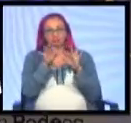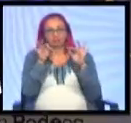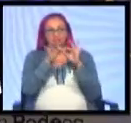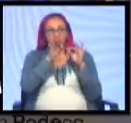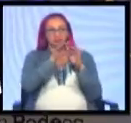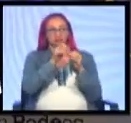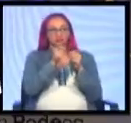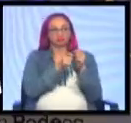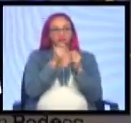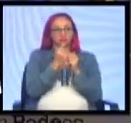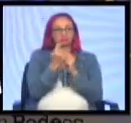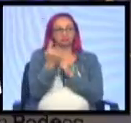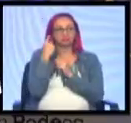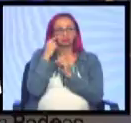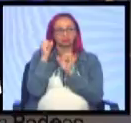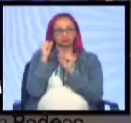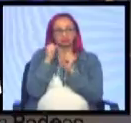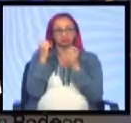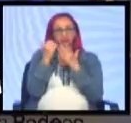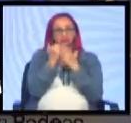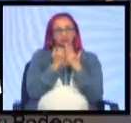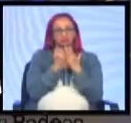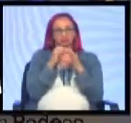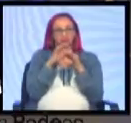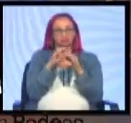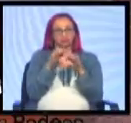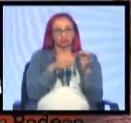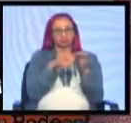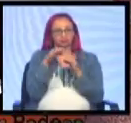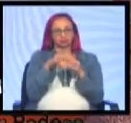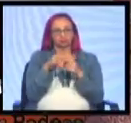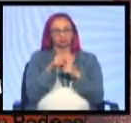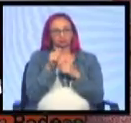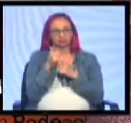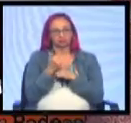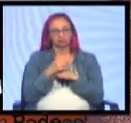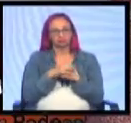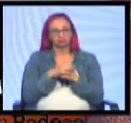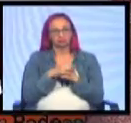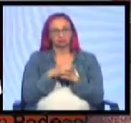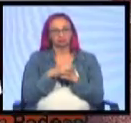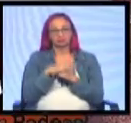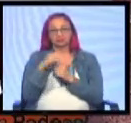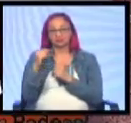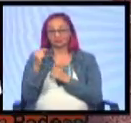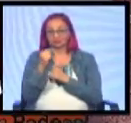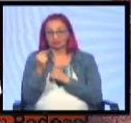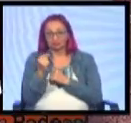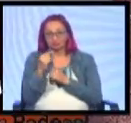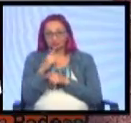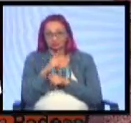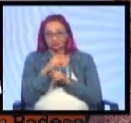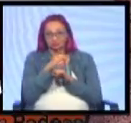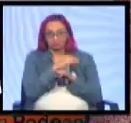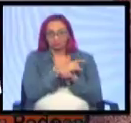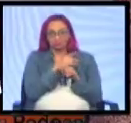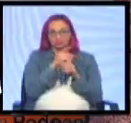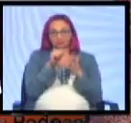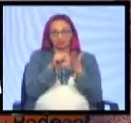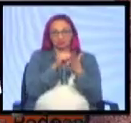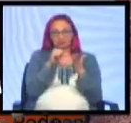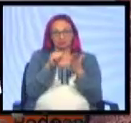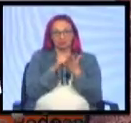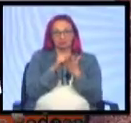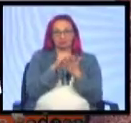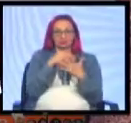manden por nota para poder tramitarlo en asesoría jurídica, la Asociación Solidarista. Sí. Y los fondos de la Junta, en la página de la Junta